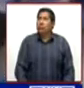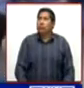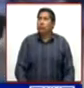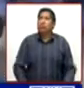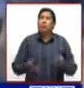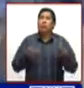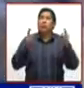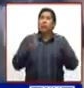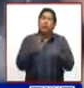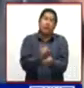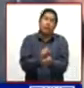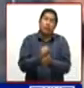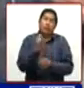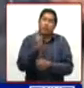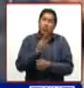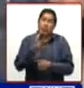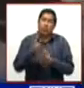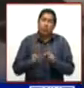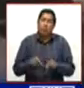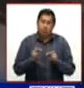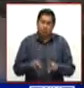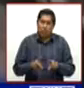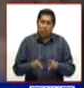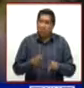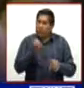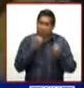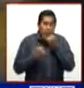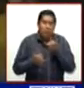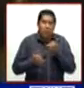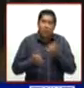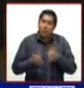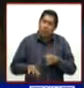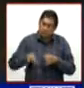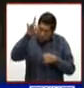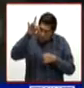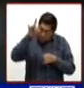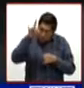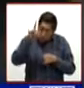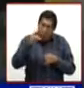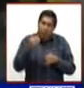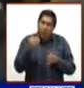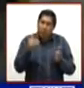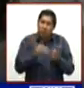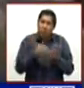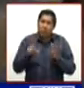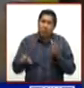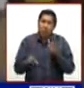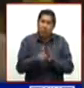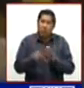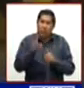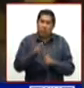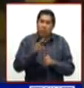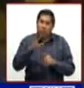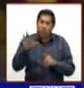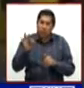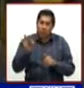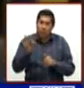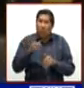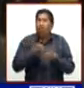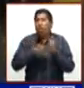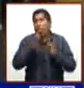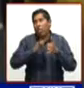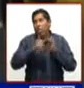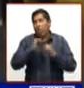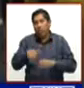Se ha logrado arrestar aproximadamente a 25 personas, mismas que han sido encontradas infringiendo la ley 259, que es el consumo de